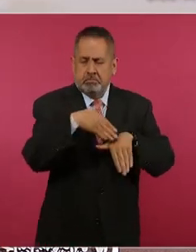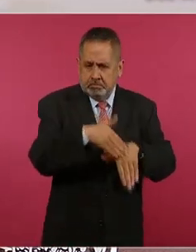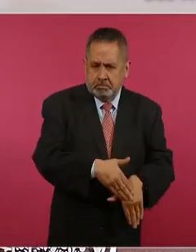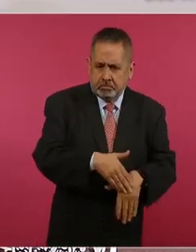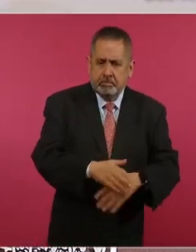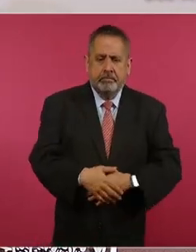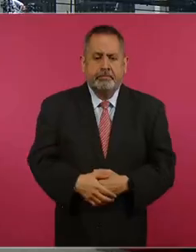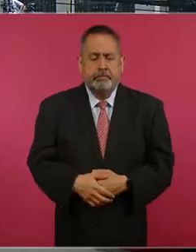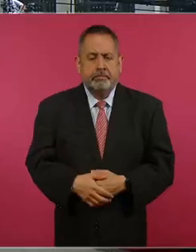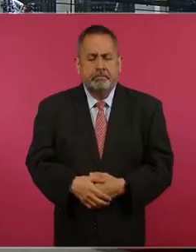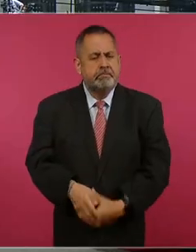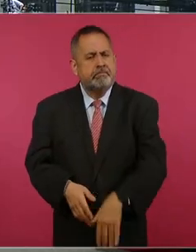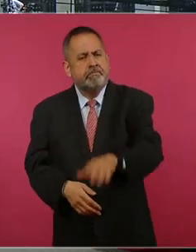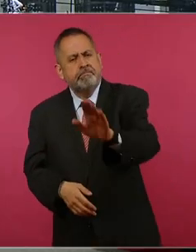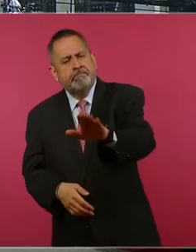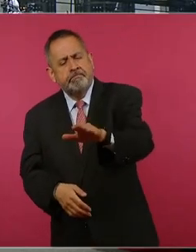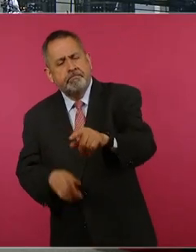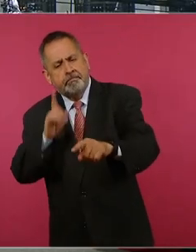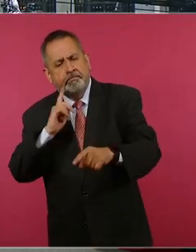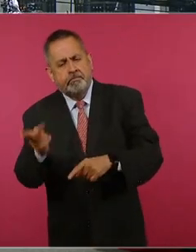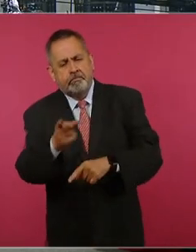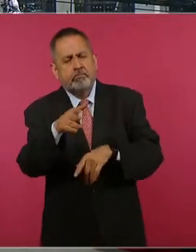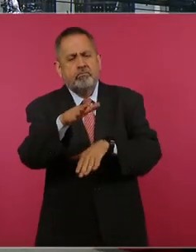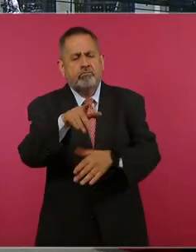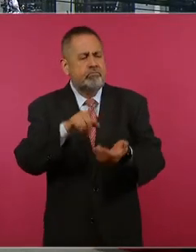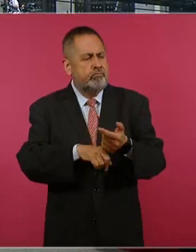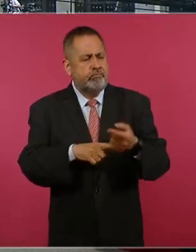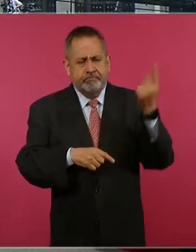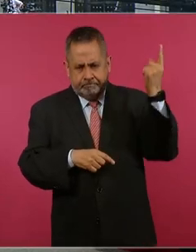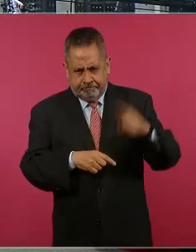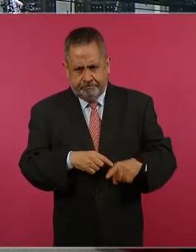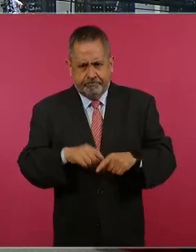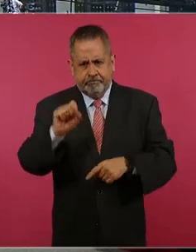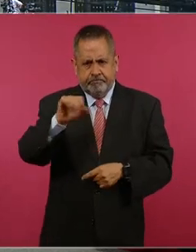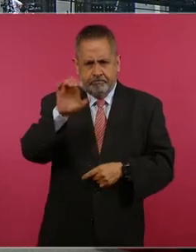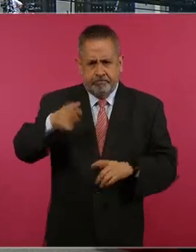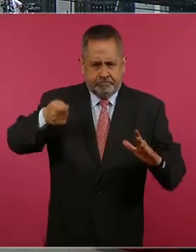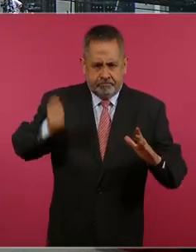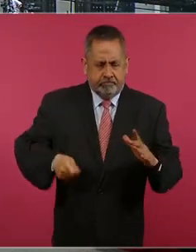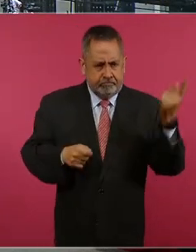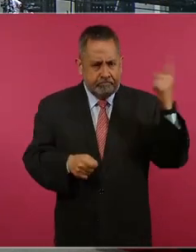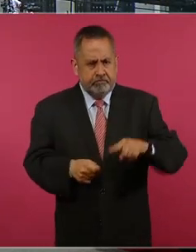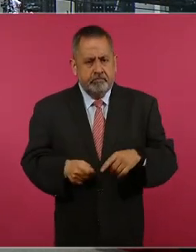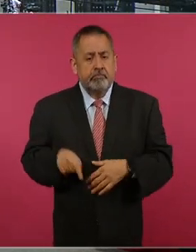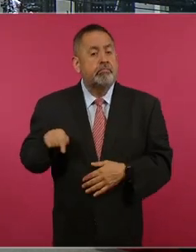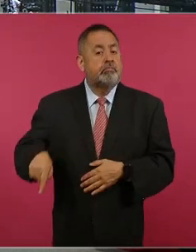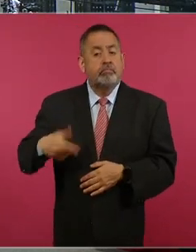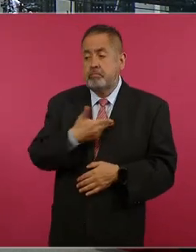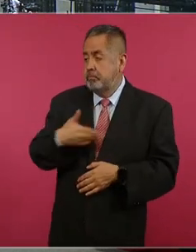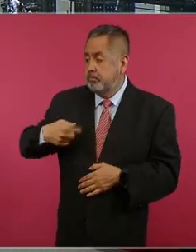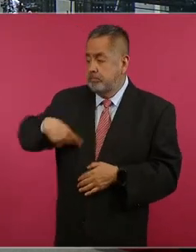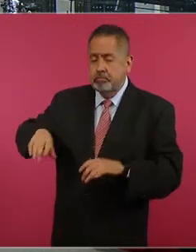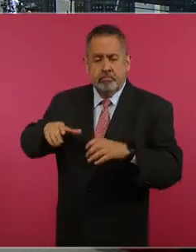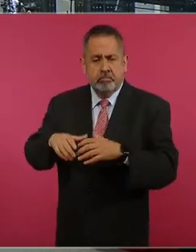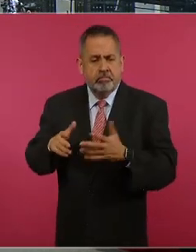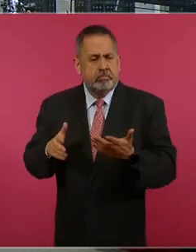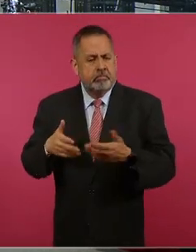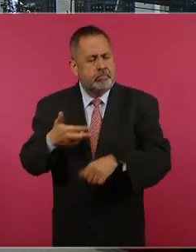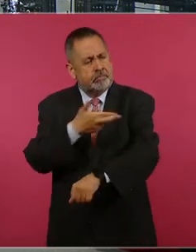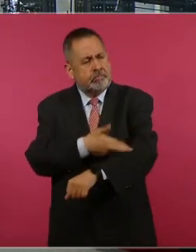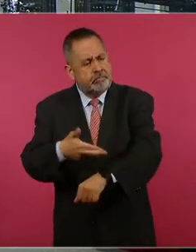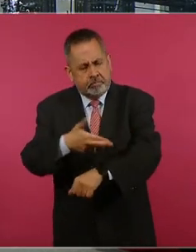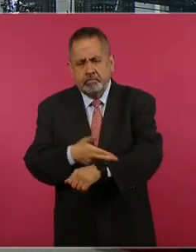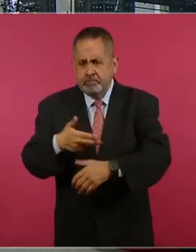En torno a este tema de acatar pues las resoluciones de la Corte, ¿el Ejecutivo en algún punto ha procedido, ha